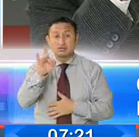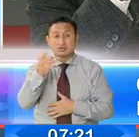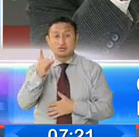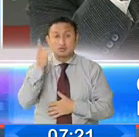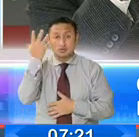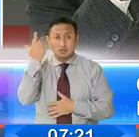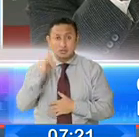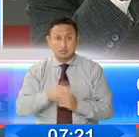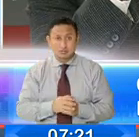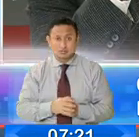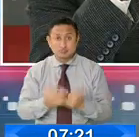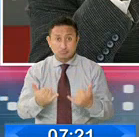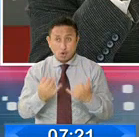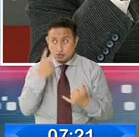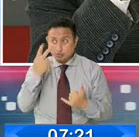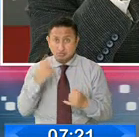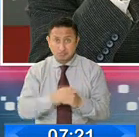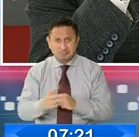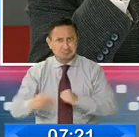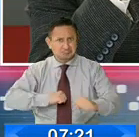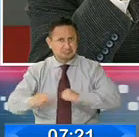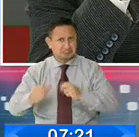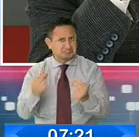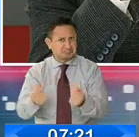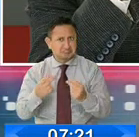días. Hoy les veo que están muy ágiles